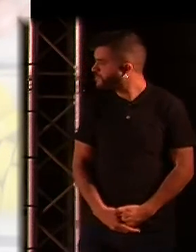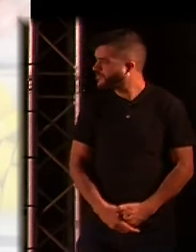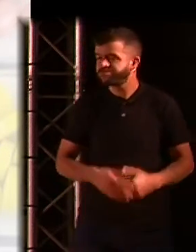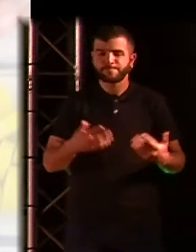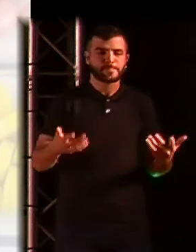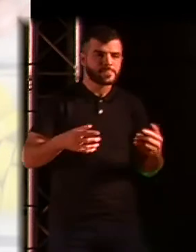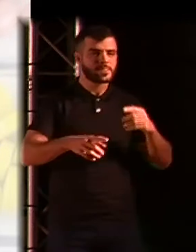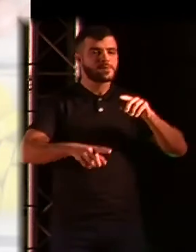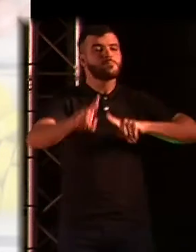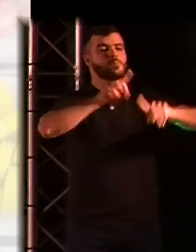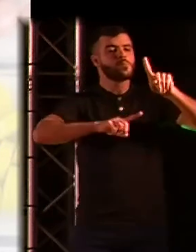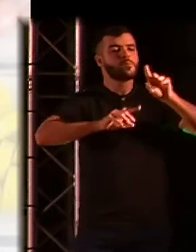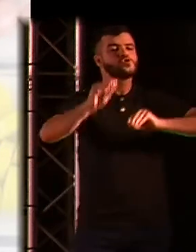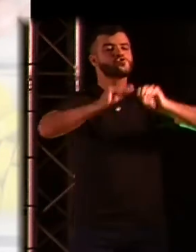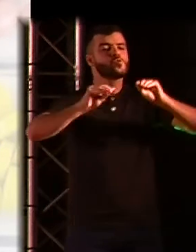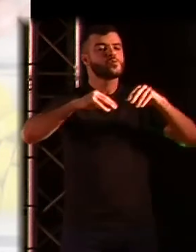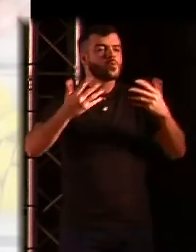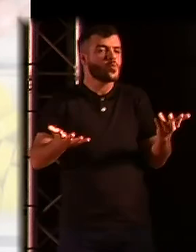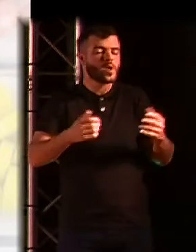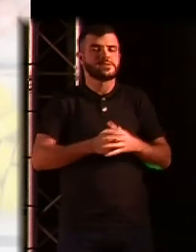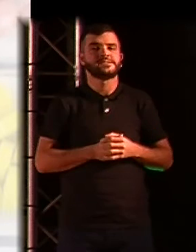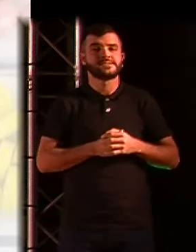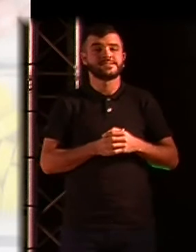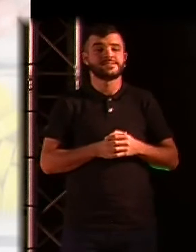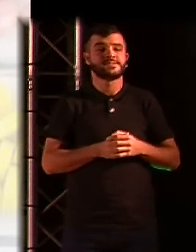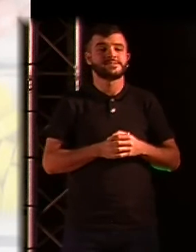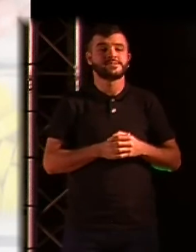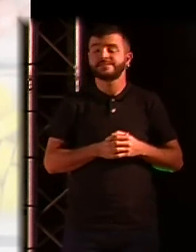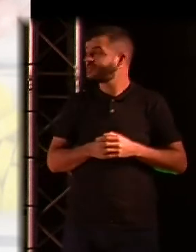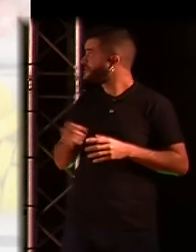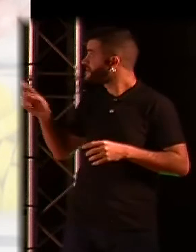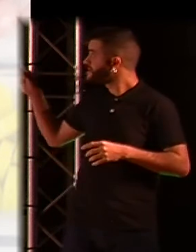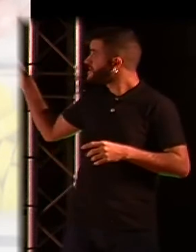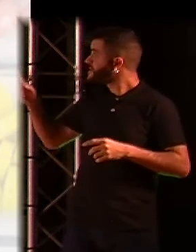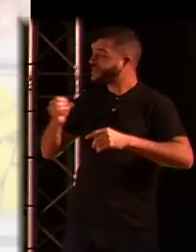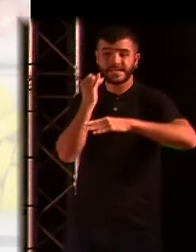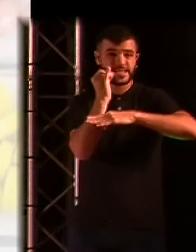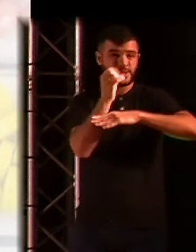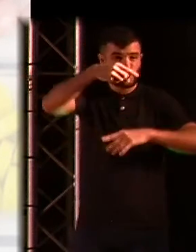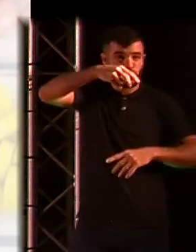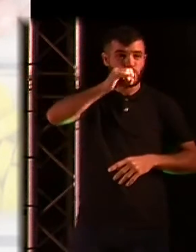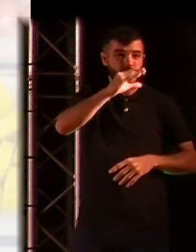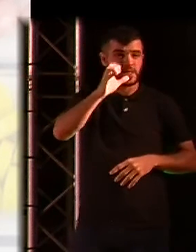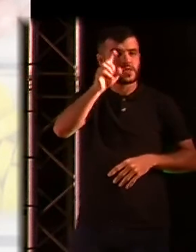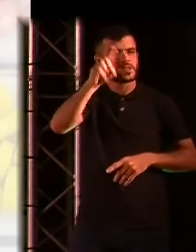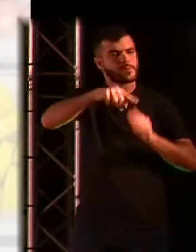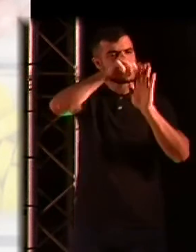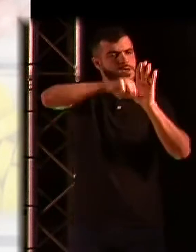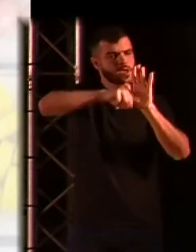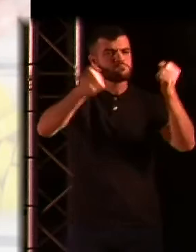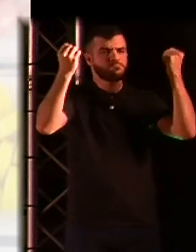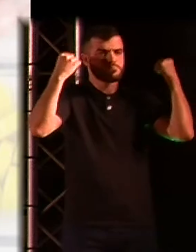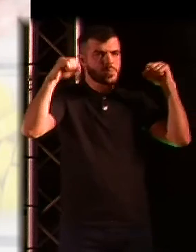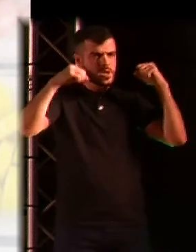¿Qué solución tiene esto? Tanto las recomendaciones de la NICE como las guías de práctica clínica del Servicio Nacional de